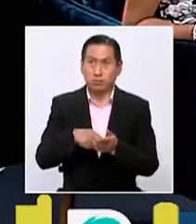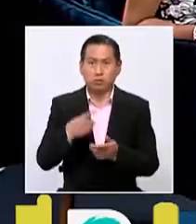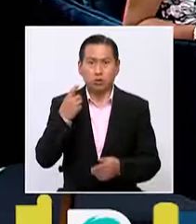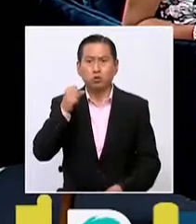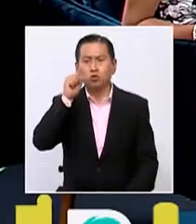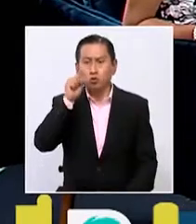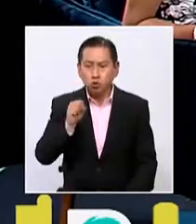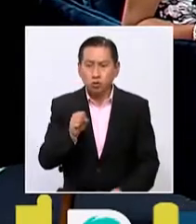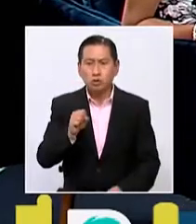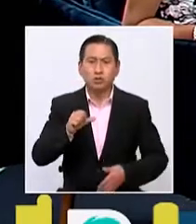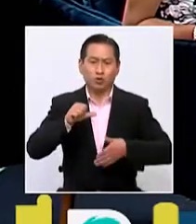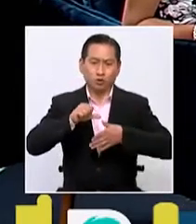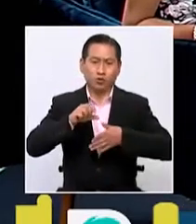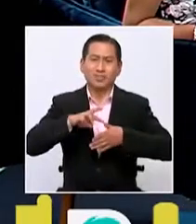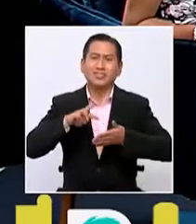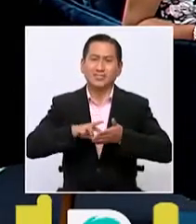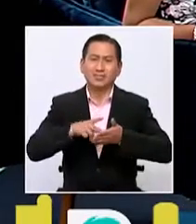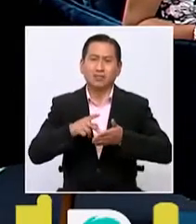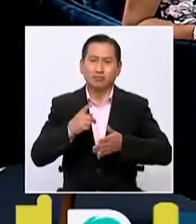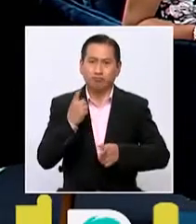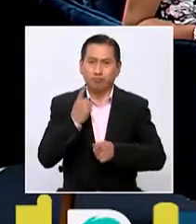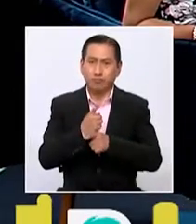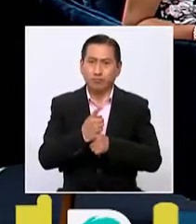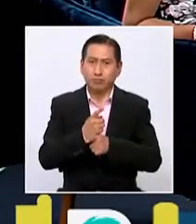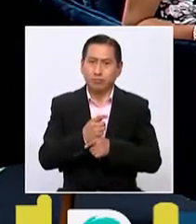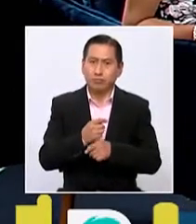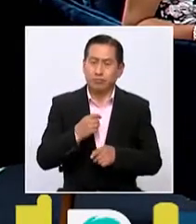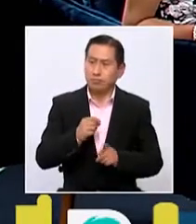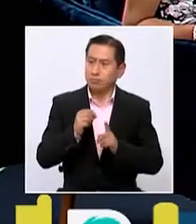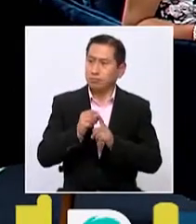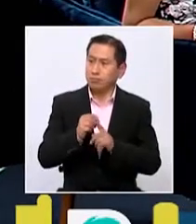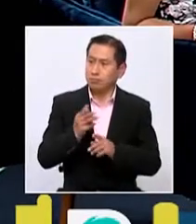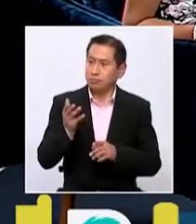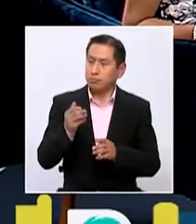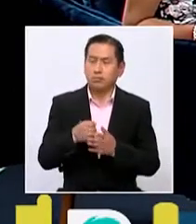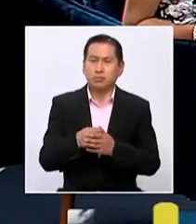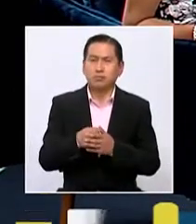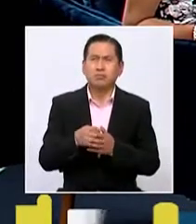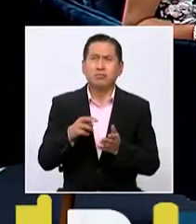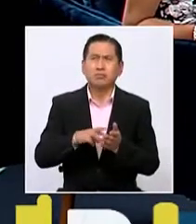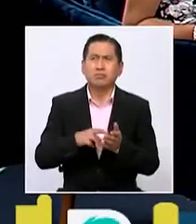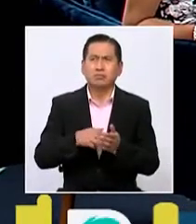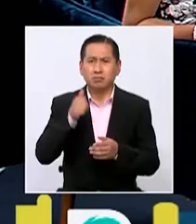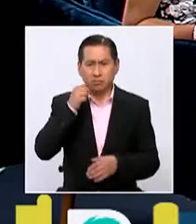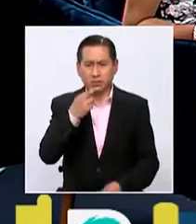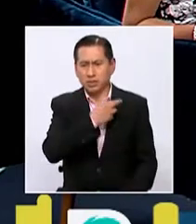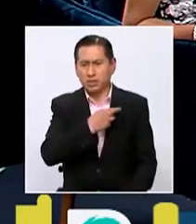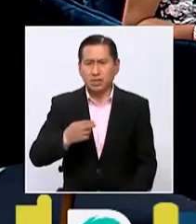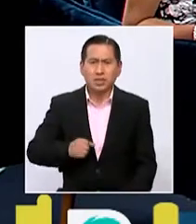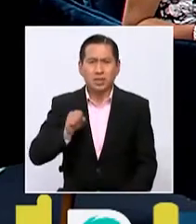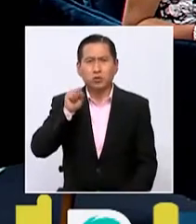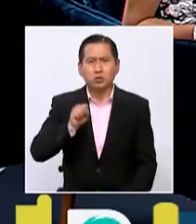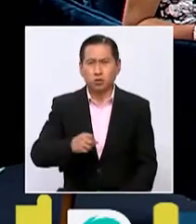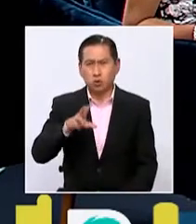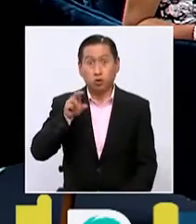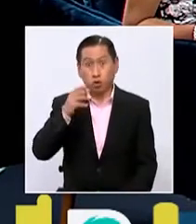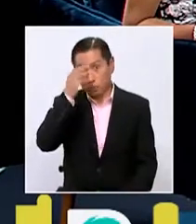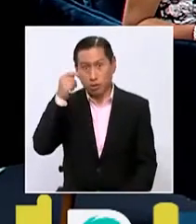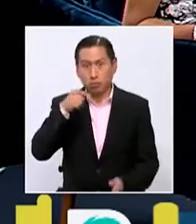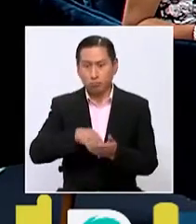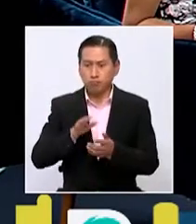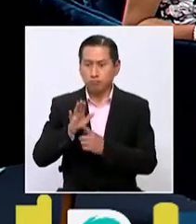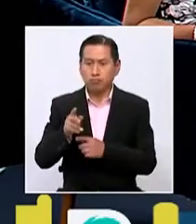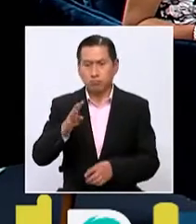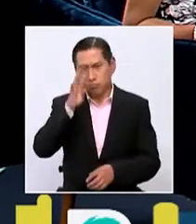por el Suramérica. Y dije, la Reina va... ¿Cómo es? La Reina del Sur, no te olvides, es una serie